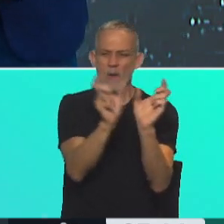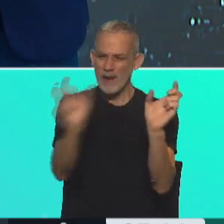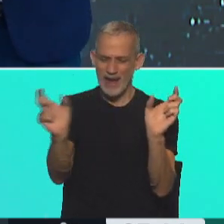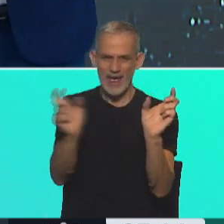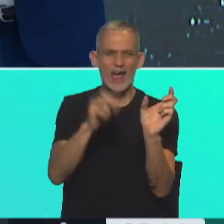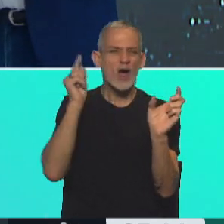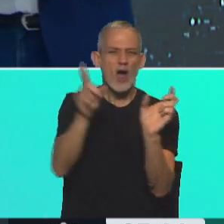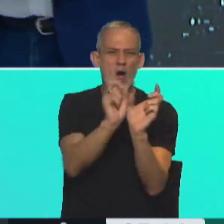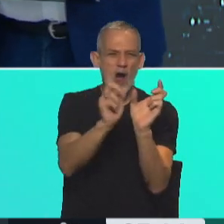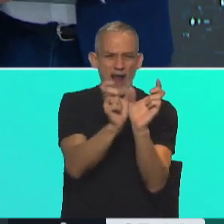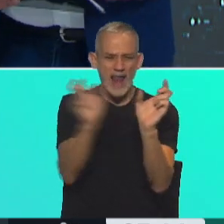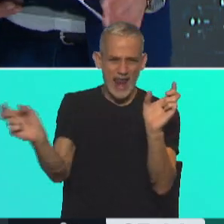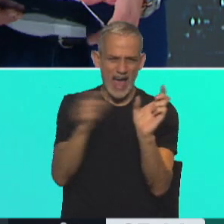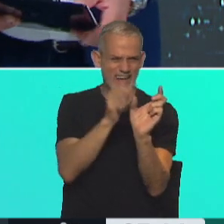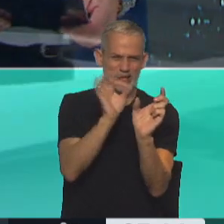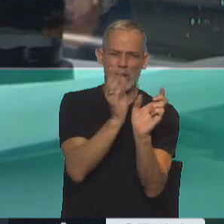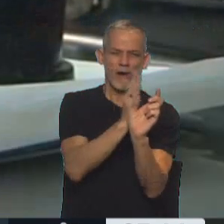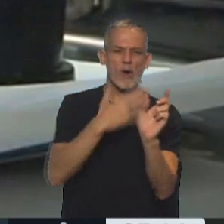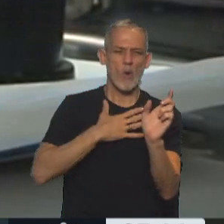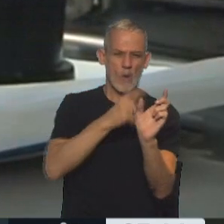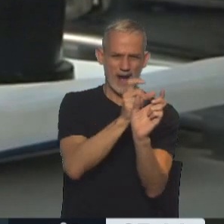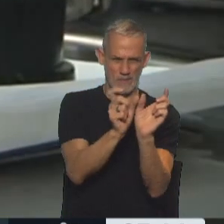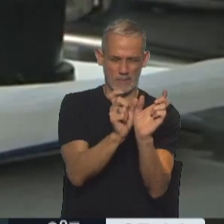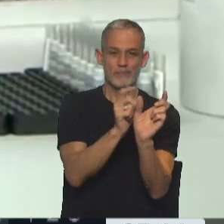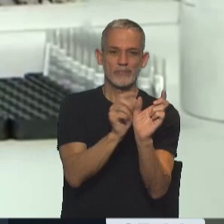ese ratón es el huésped, el portador